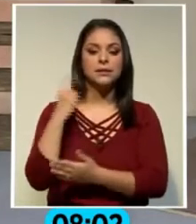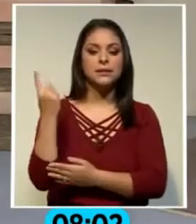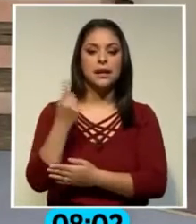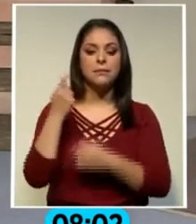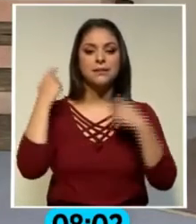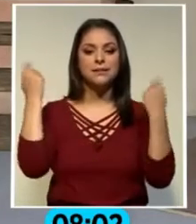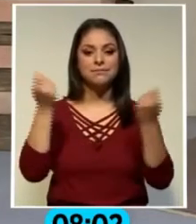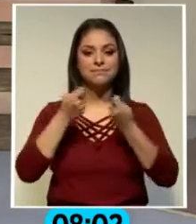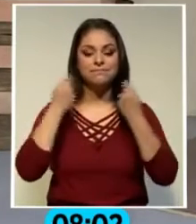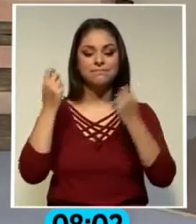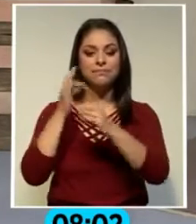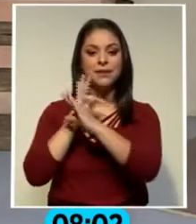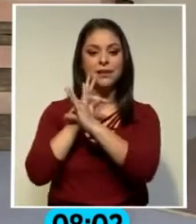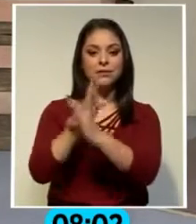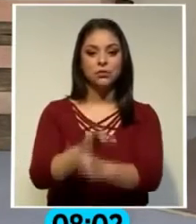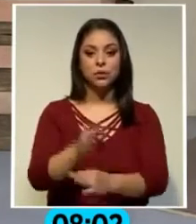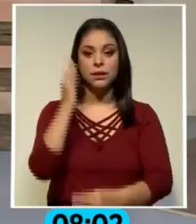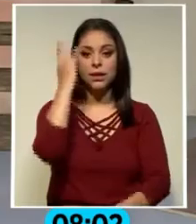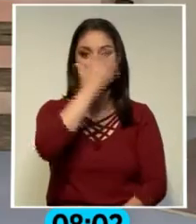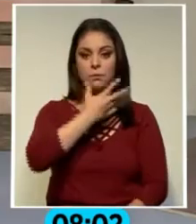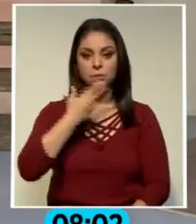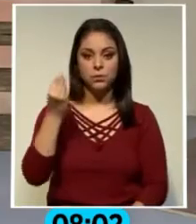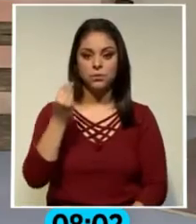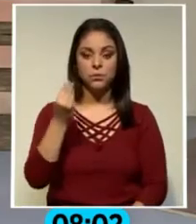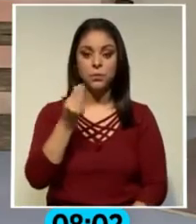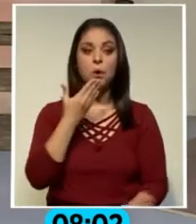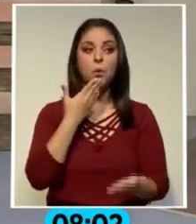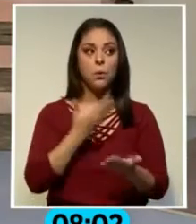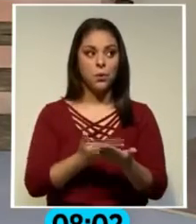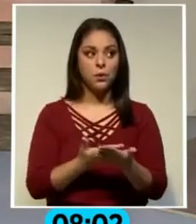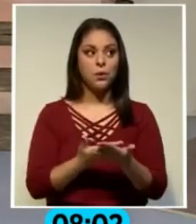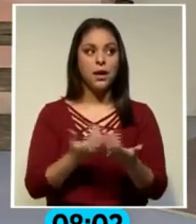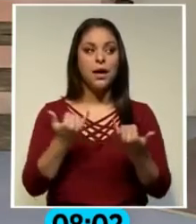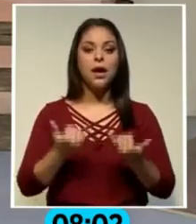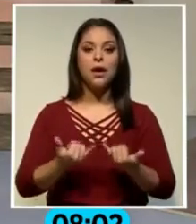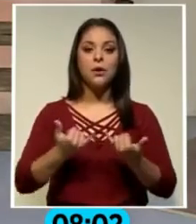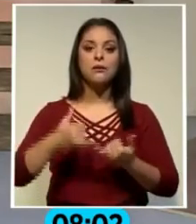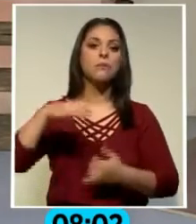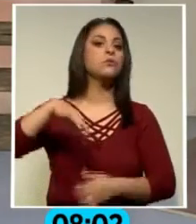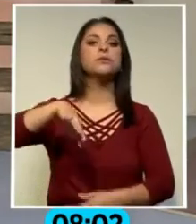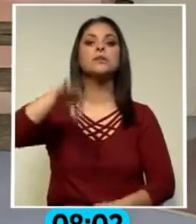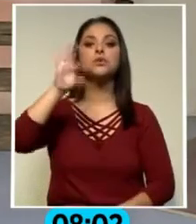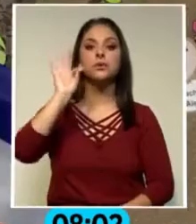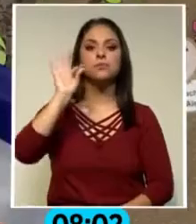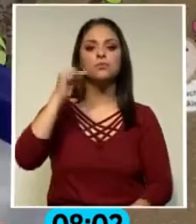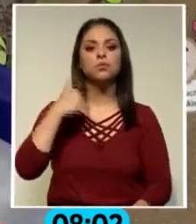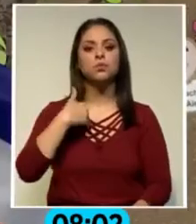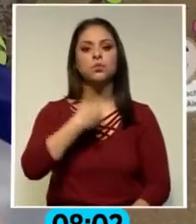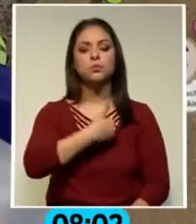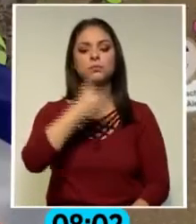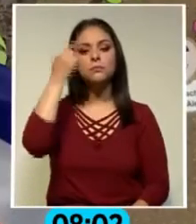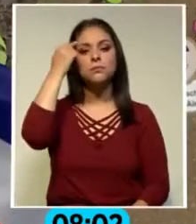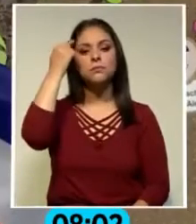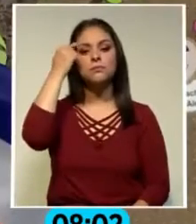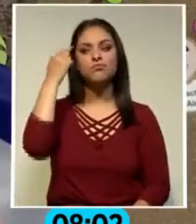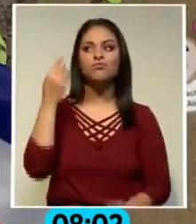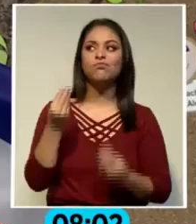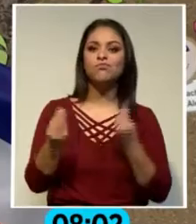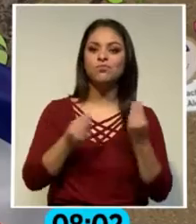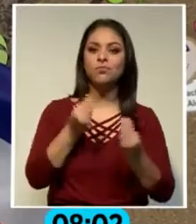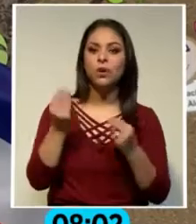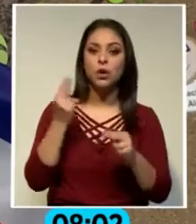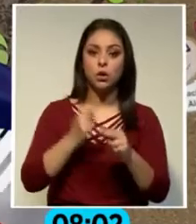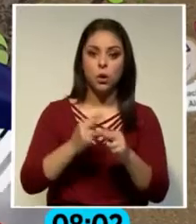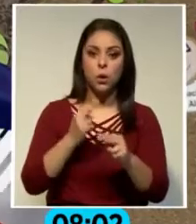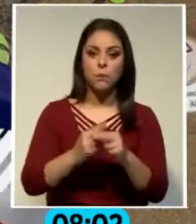tradiciones hermosísimas. Bueno, pero bueno, como Niña Ley dice, vamos a escoger, eso era lo que estábamos pensando, porque no sabíamos qué nombre ponerle